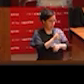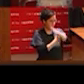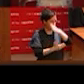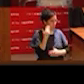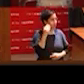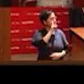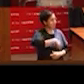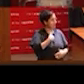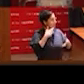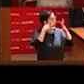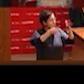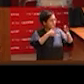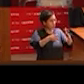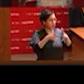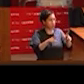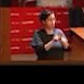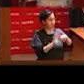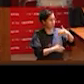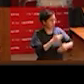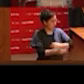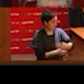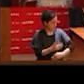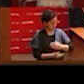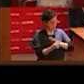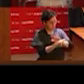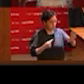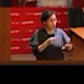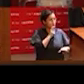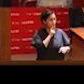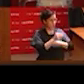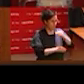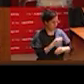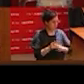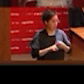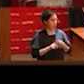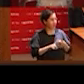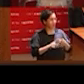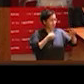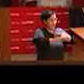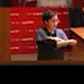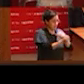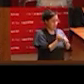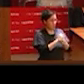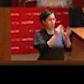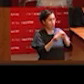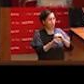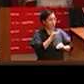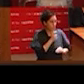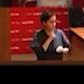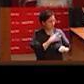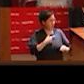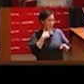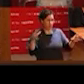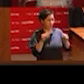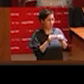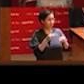también eso sobre cuál es todo todo el proceso de eh contratación etcétera de incorporación al puesto de trabajo en definitiva